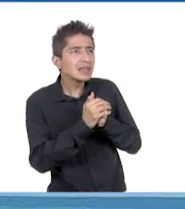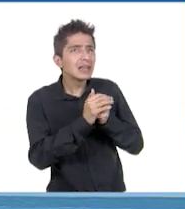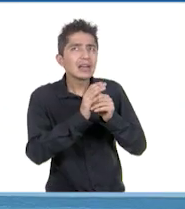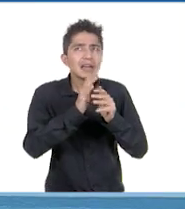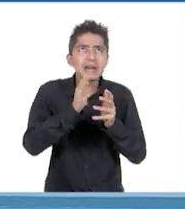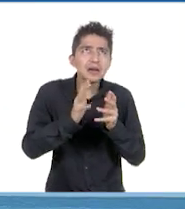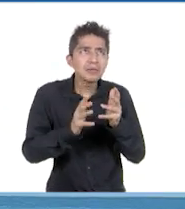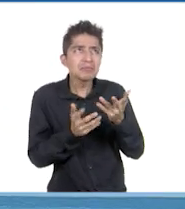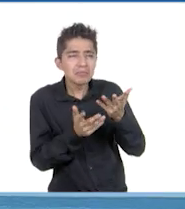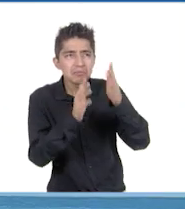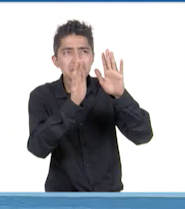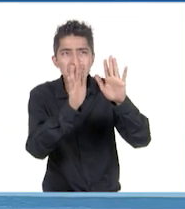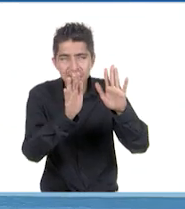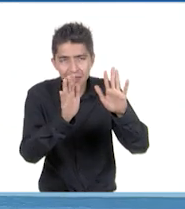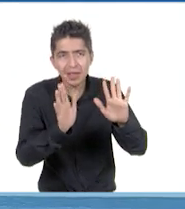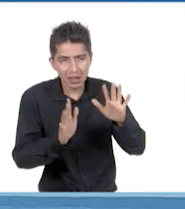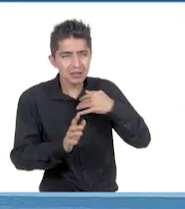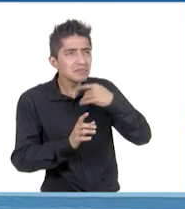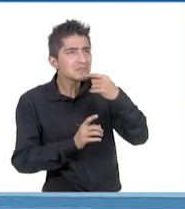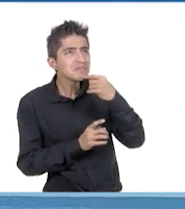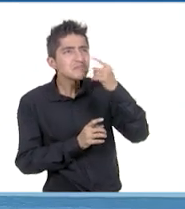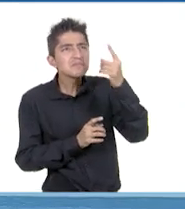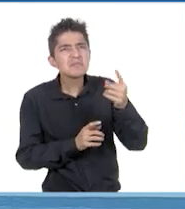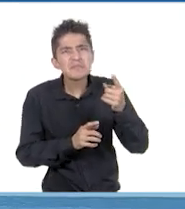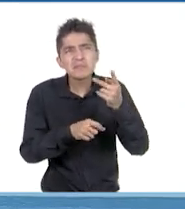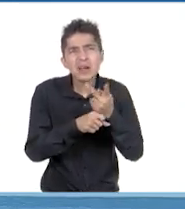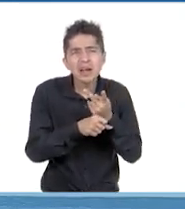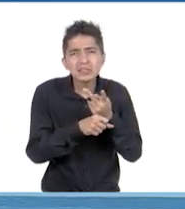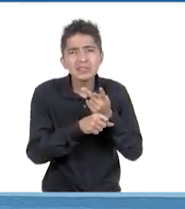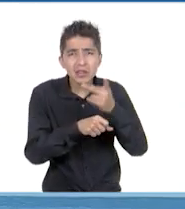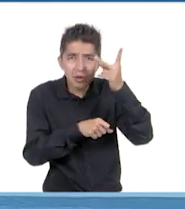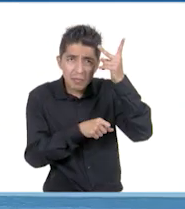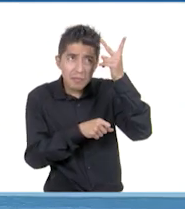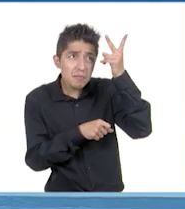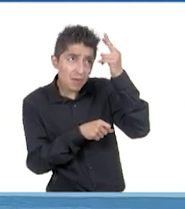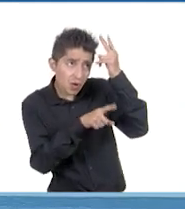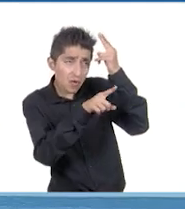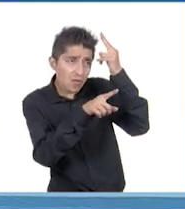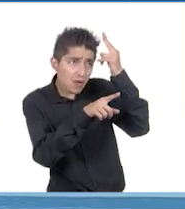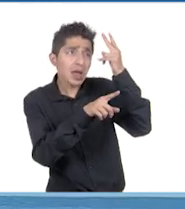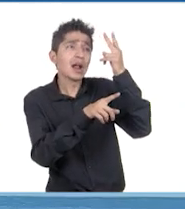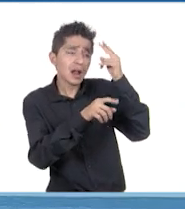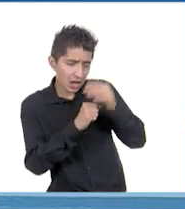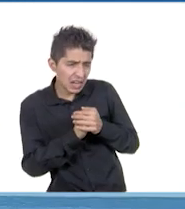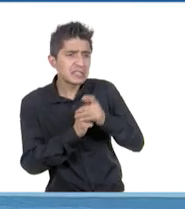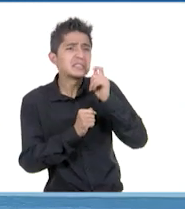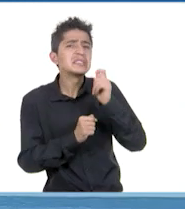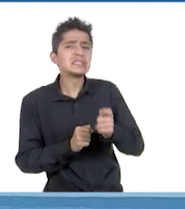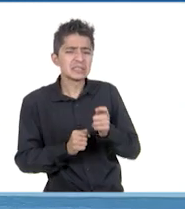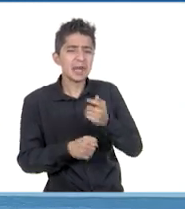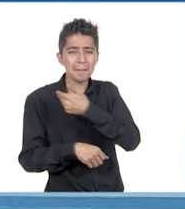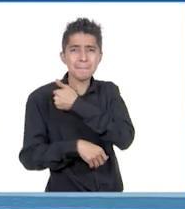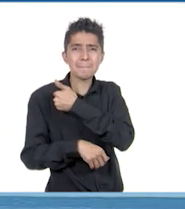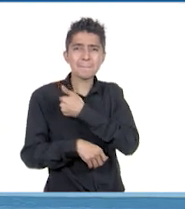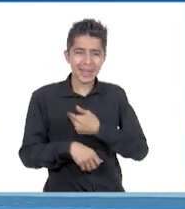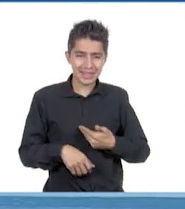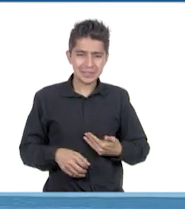Pues nada más y nada menos que Porfirio Díaz se convirtió en